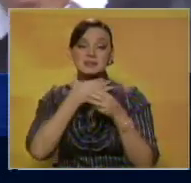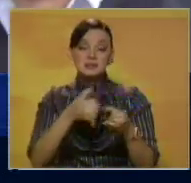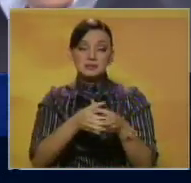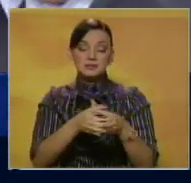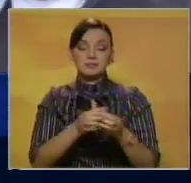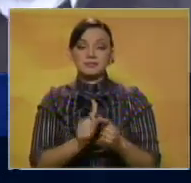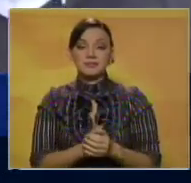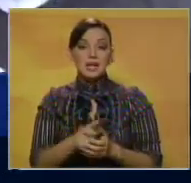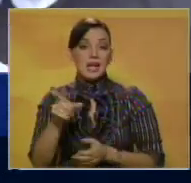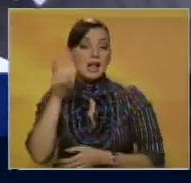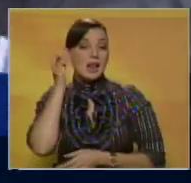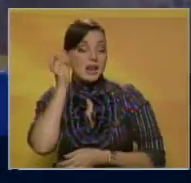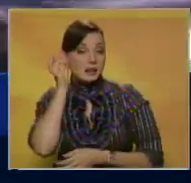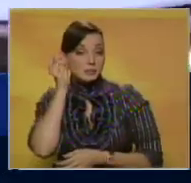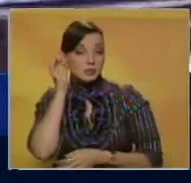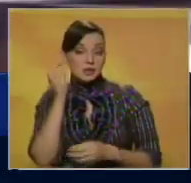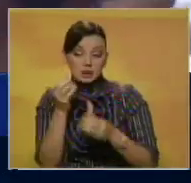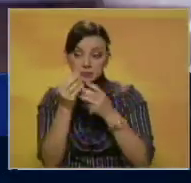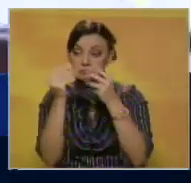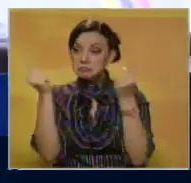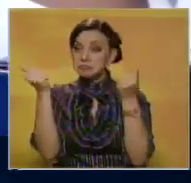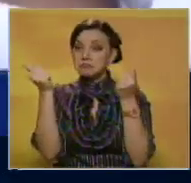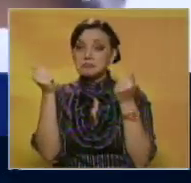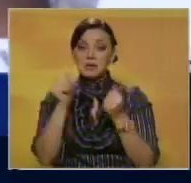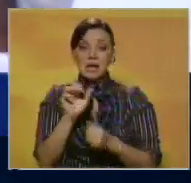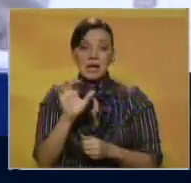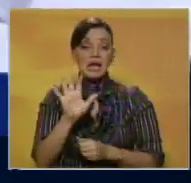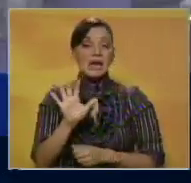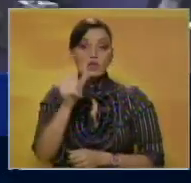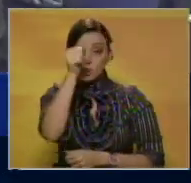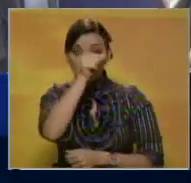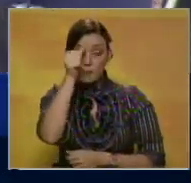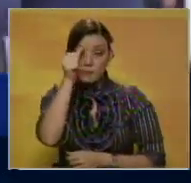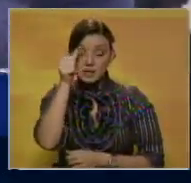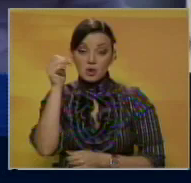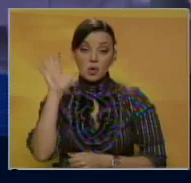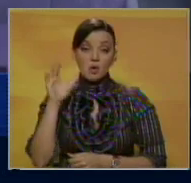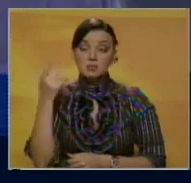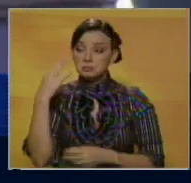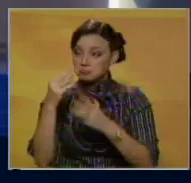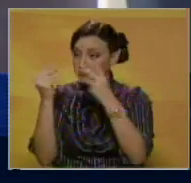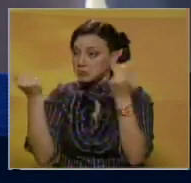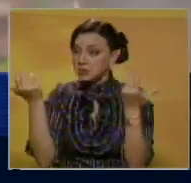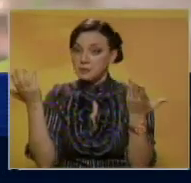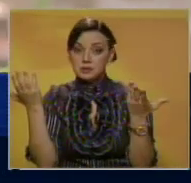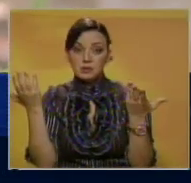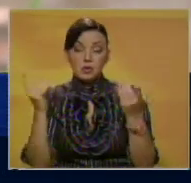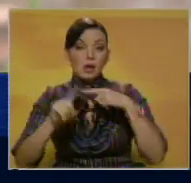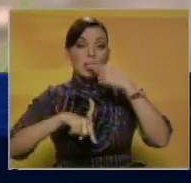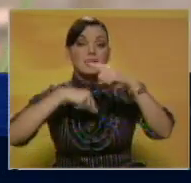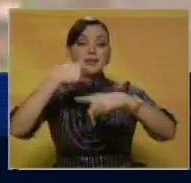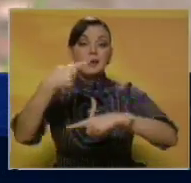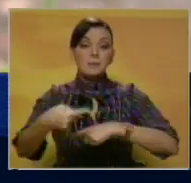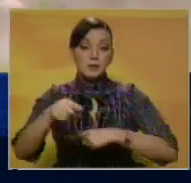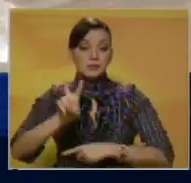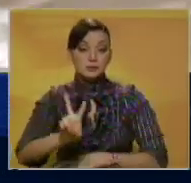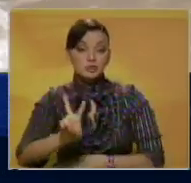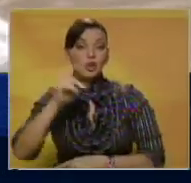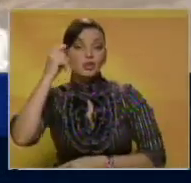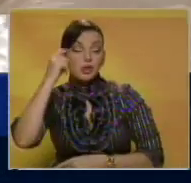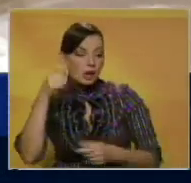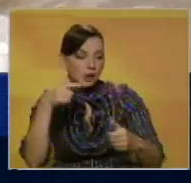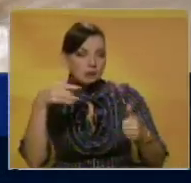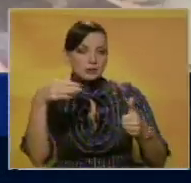había desaparecido el pasado domingo y su cuerpo fue hallado 48 horas después en el sector El Solar de